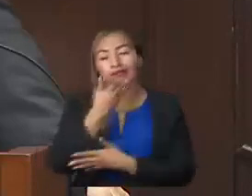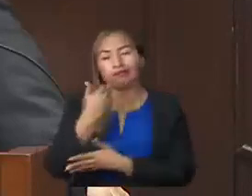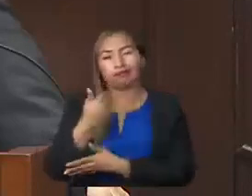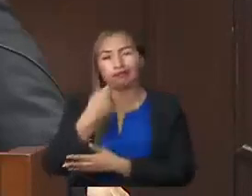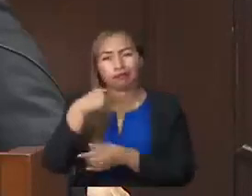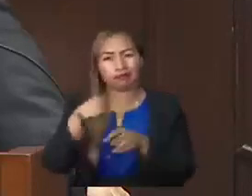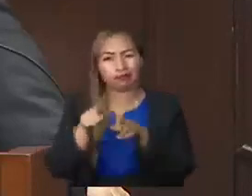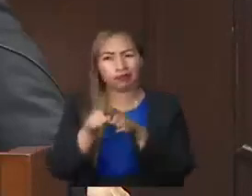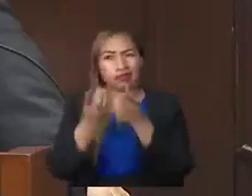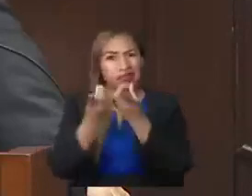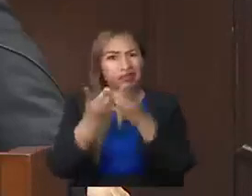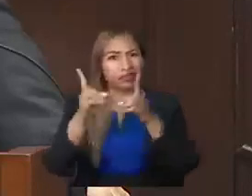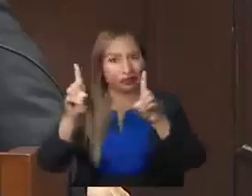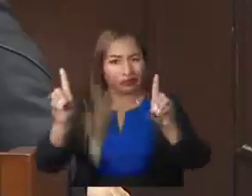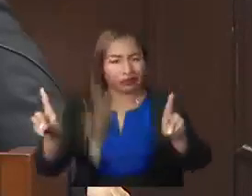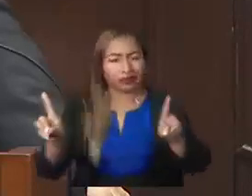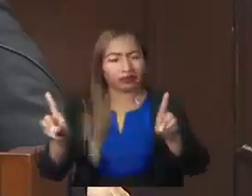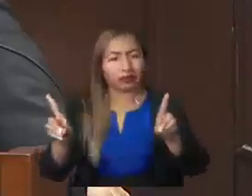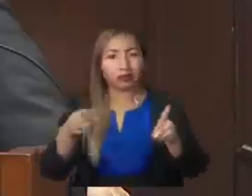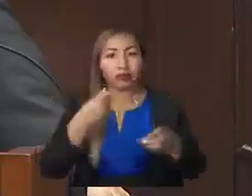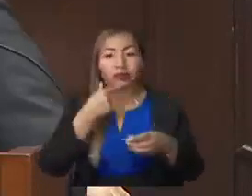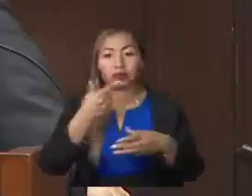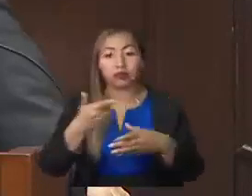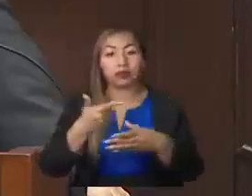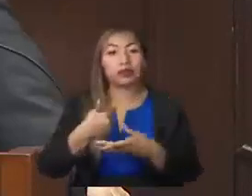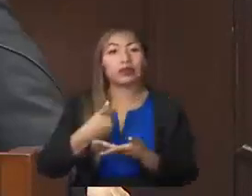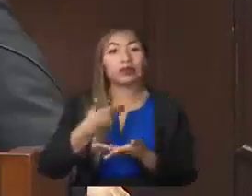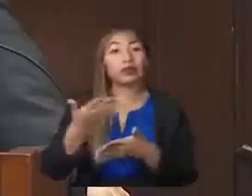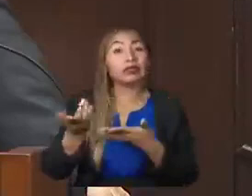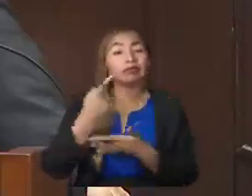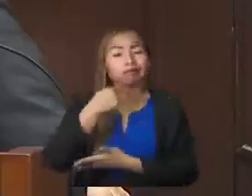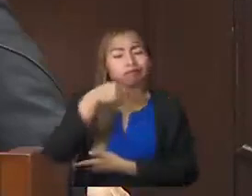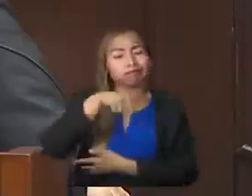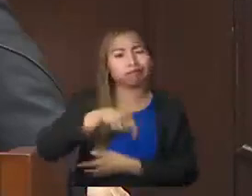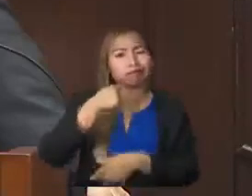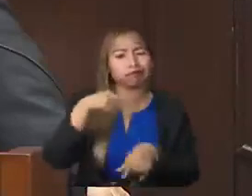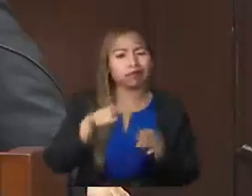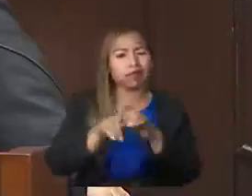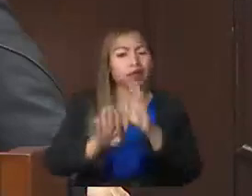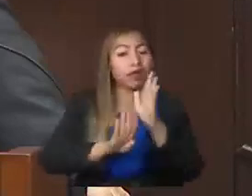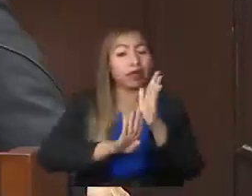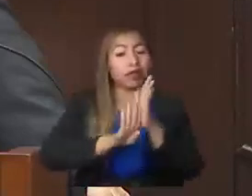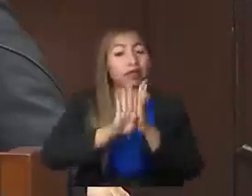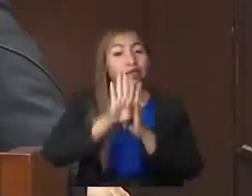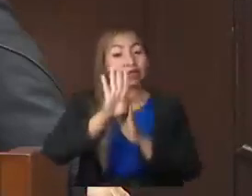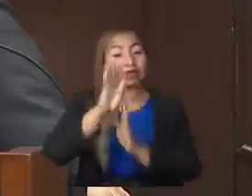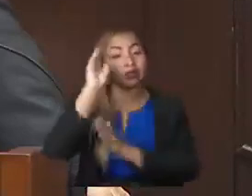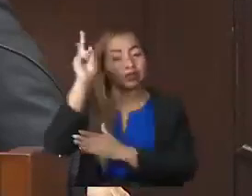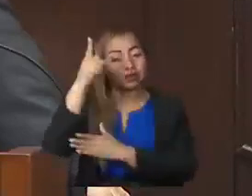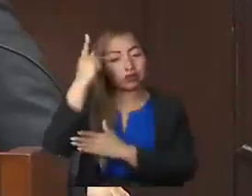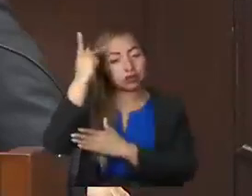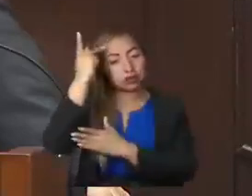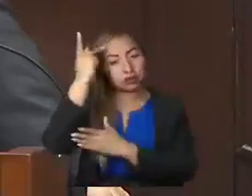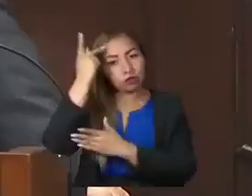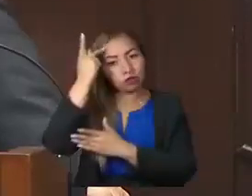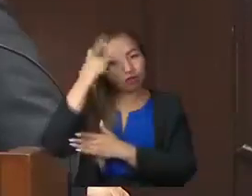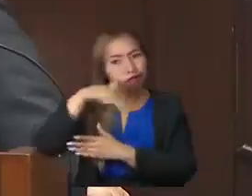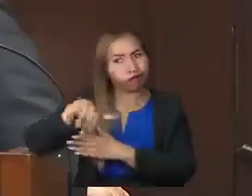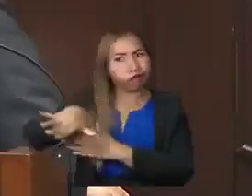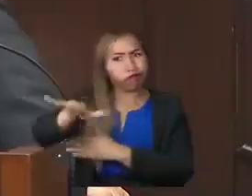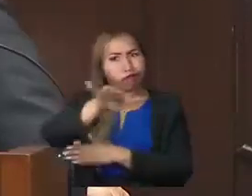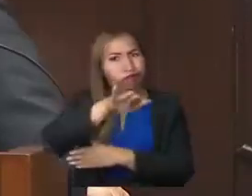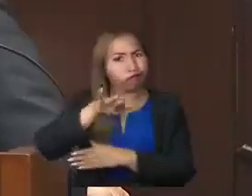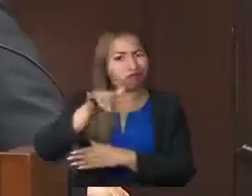democracia es la intervención en el desarrollo de políticas públicas.